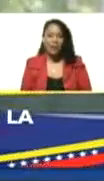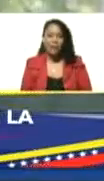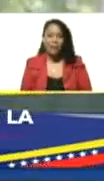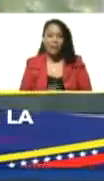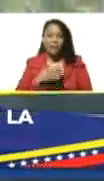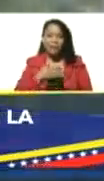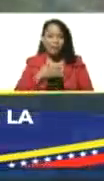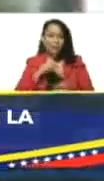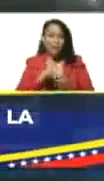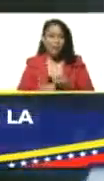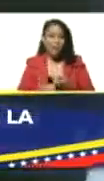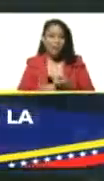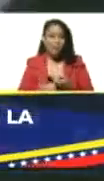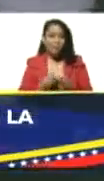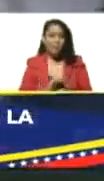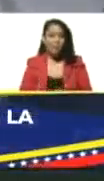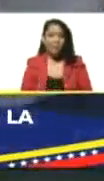Cilita,